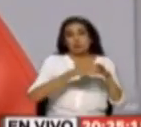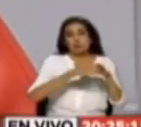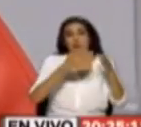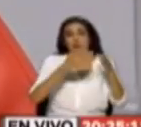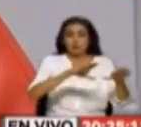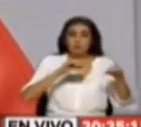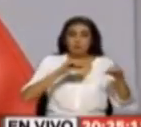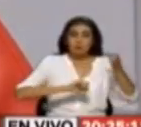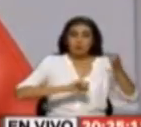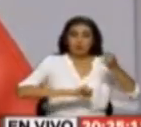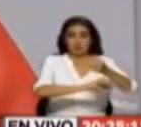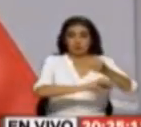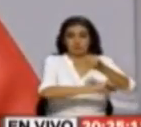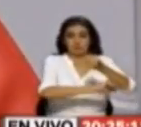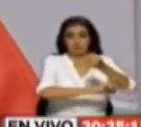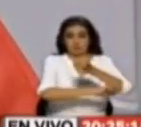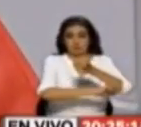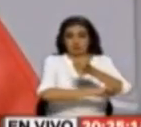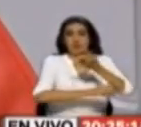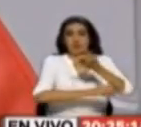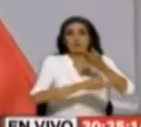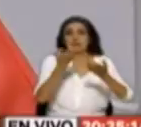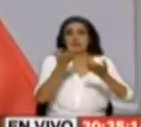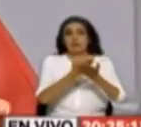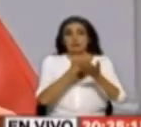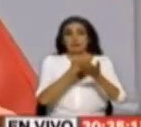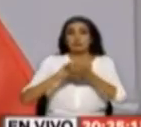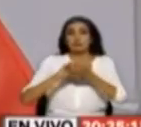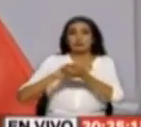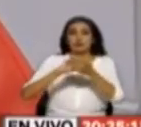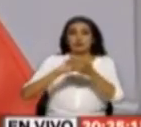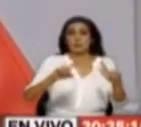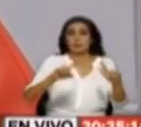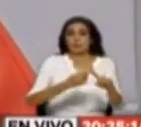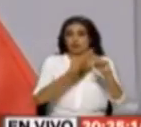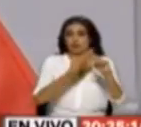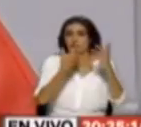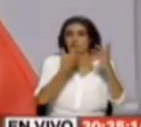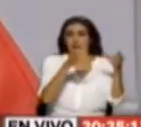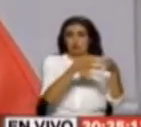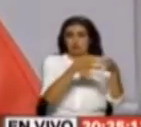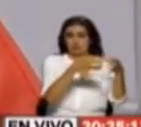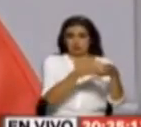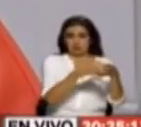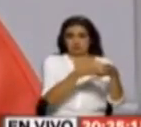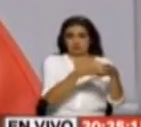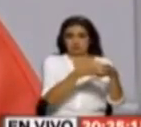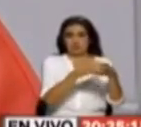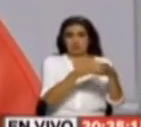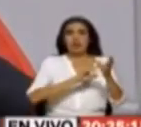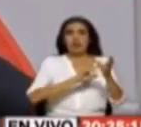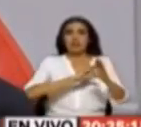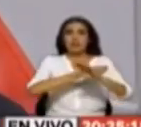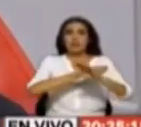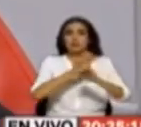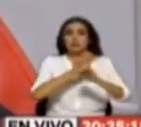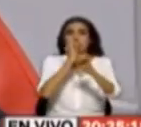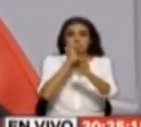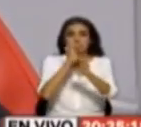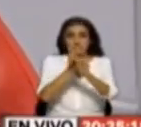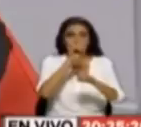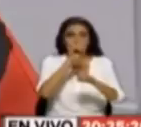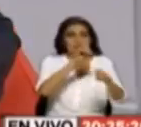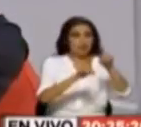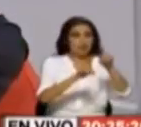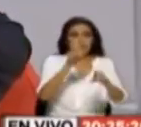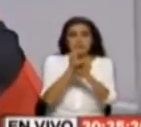para fortalecer la economía popular y solidaria. Empezamos primero nutriendo un comité, incorporando carteras de Estado tan importantes para este